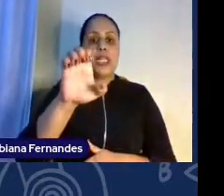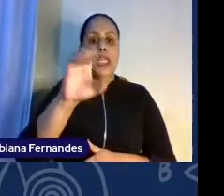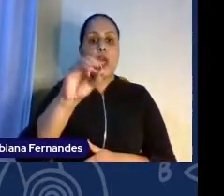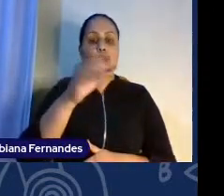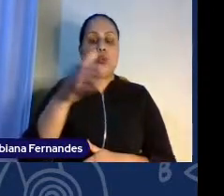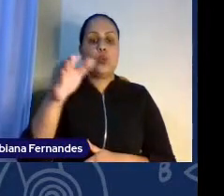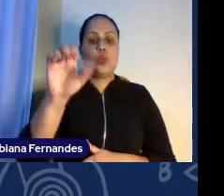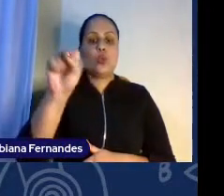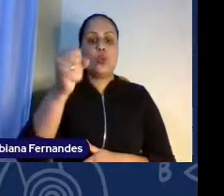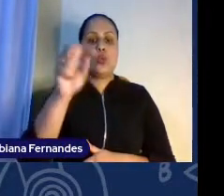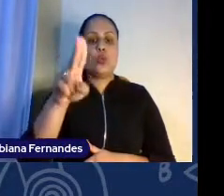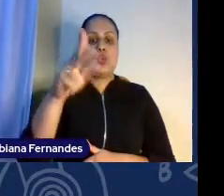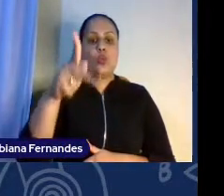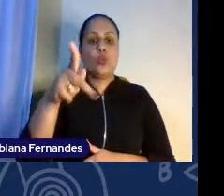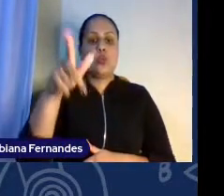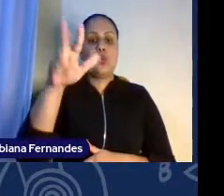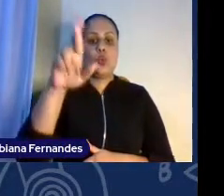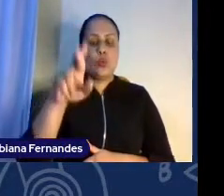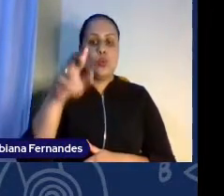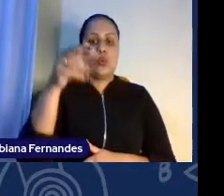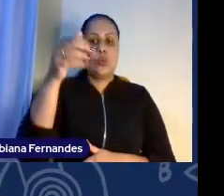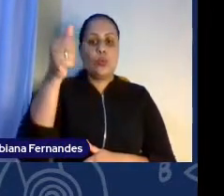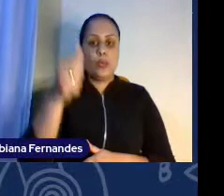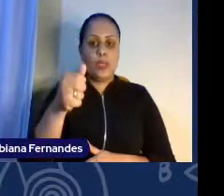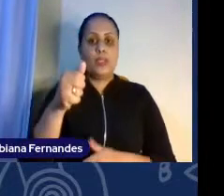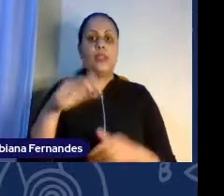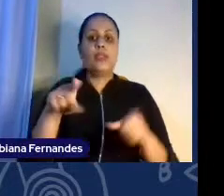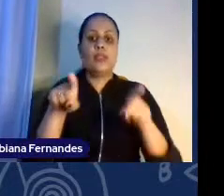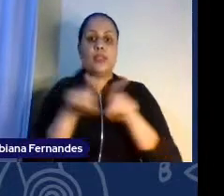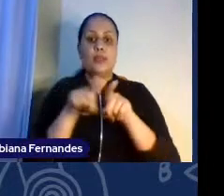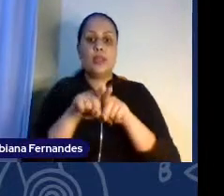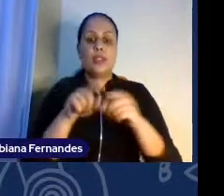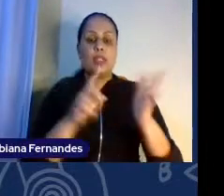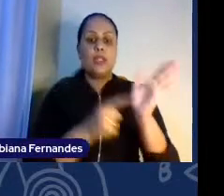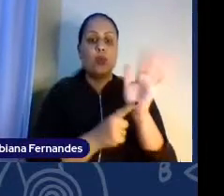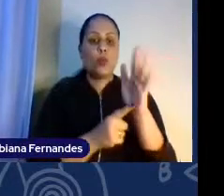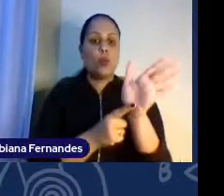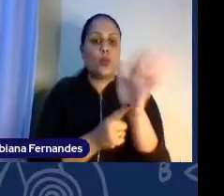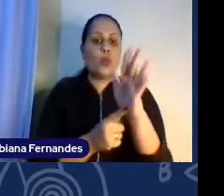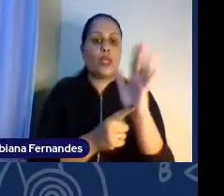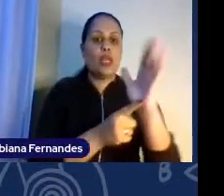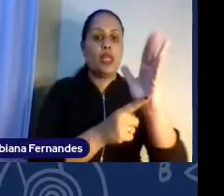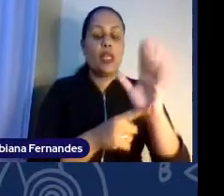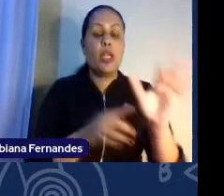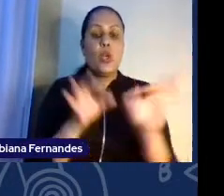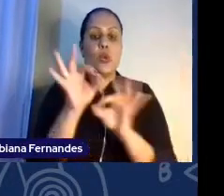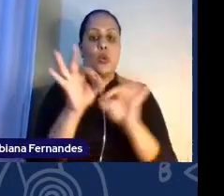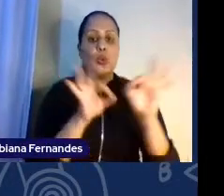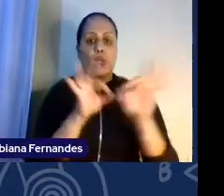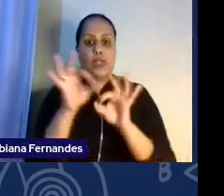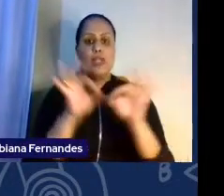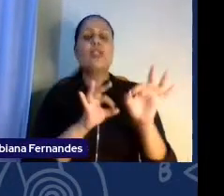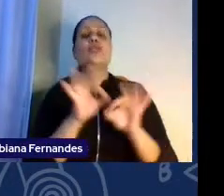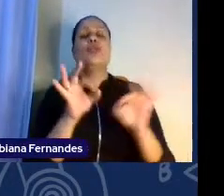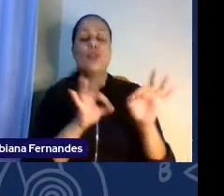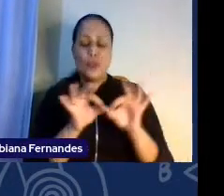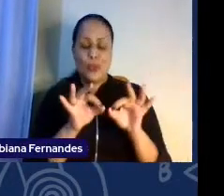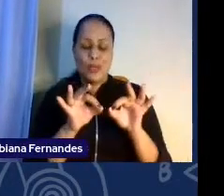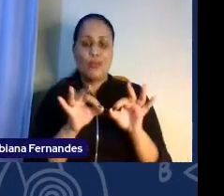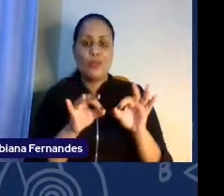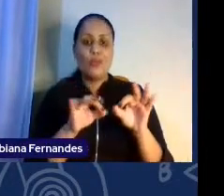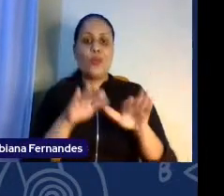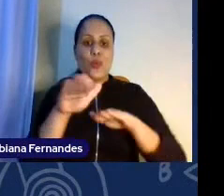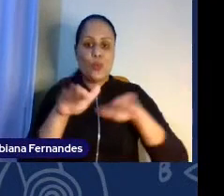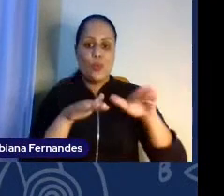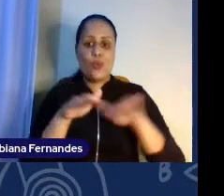reloj biológico, es un conjunto de neuronas que regulan nuestra actividad las 24 horas del día.